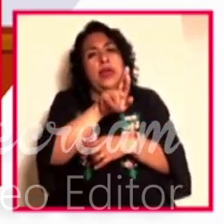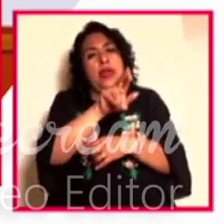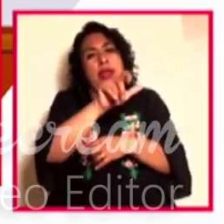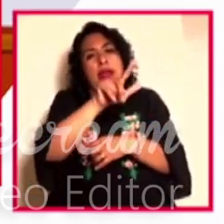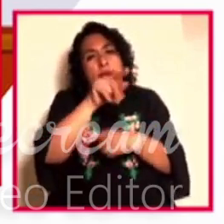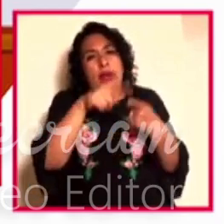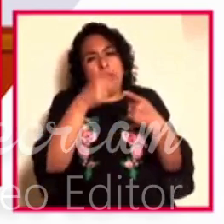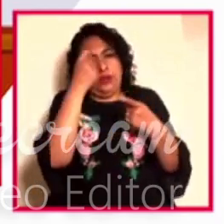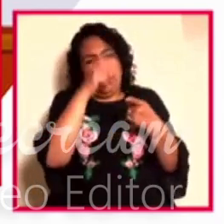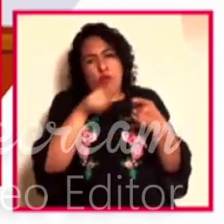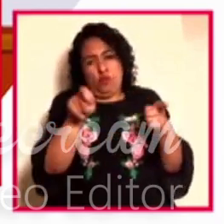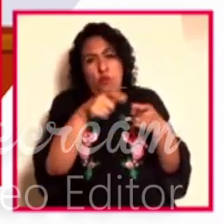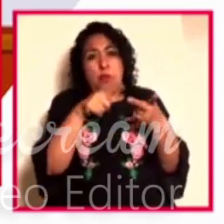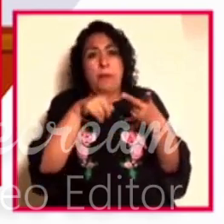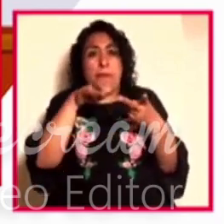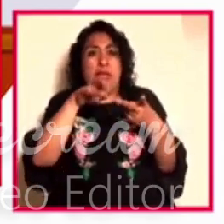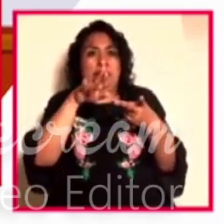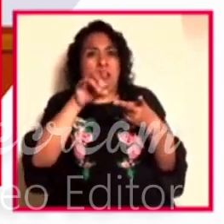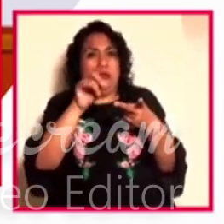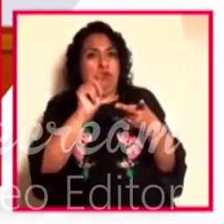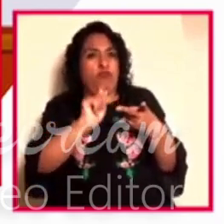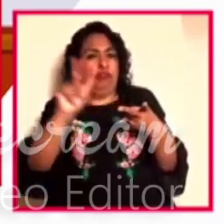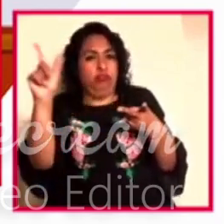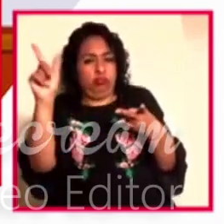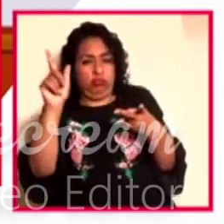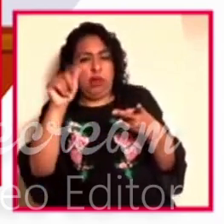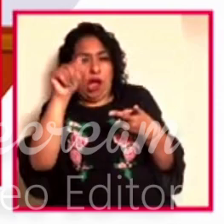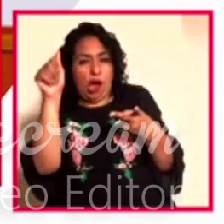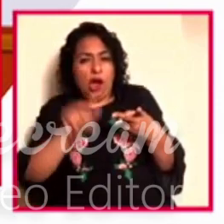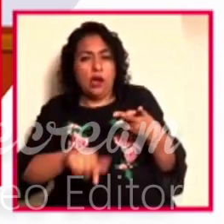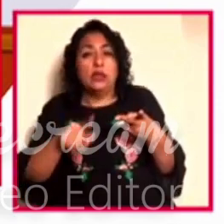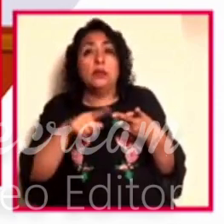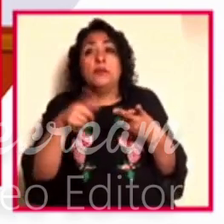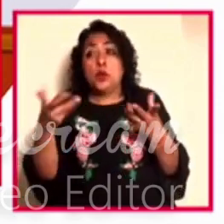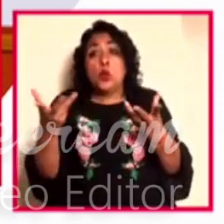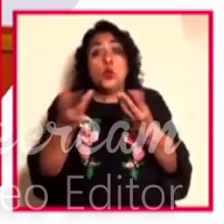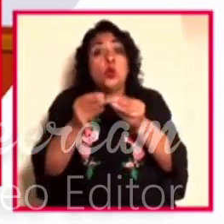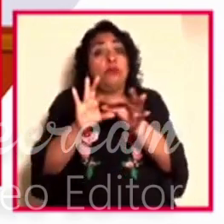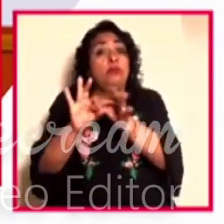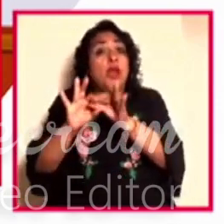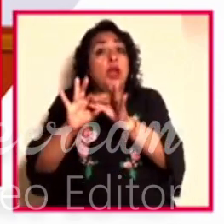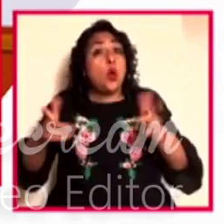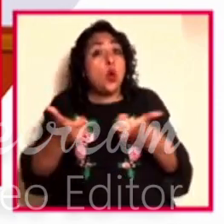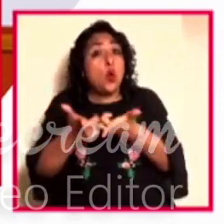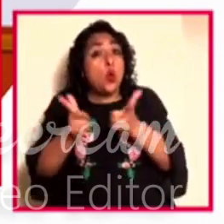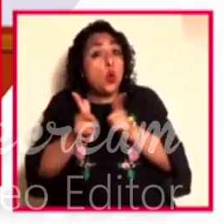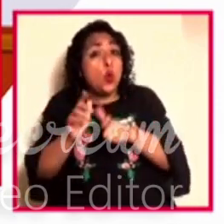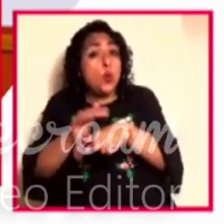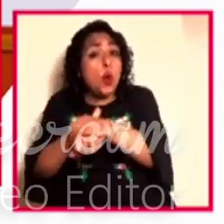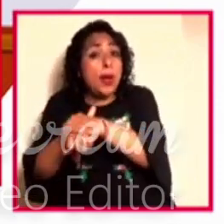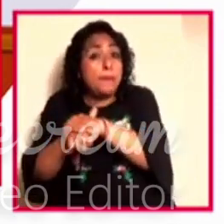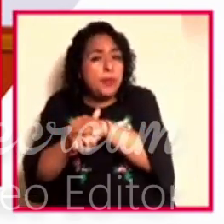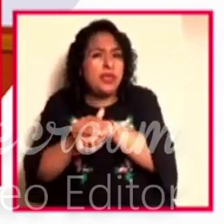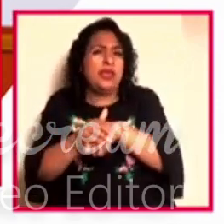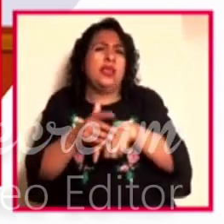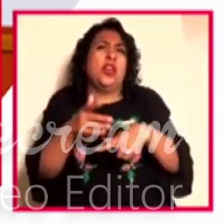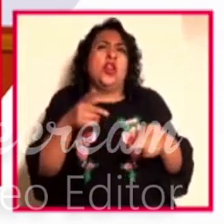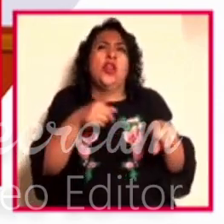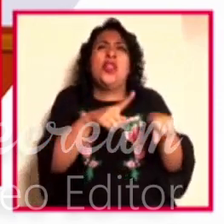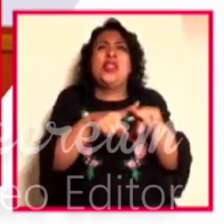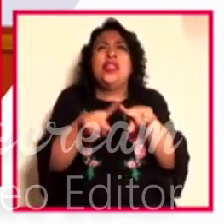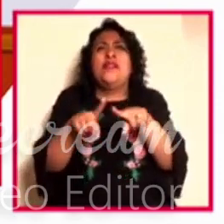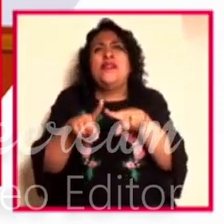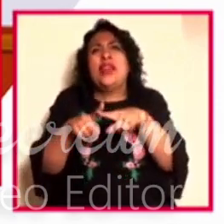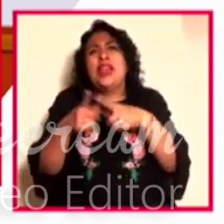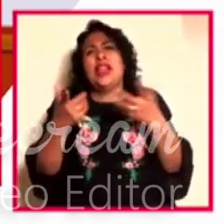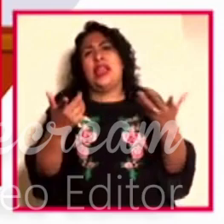Gómez, que es una arpista muy destacada. Y a través de ellos conformamos todo un grupo de amistades de diferentes medios,